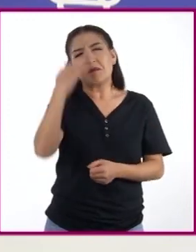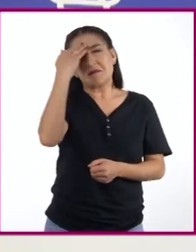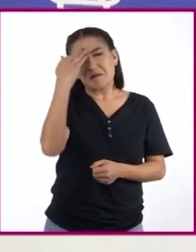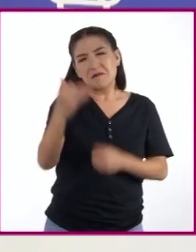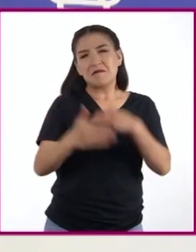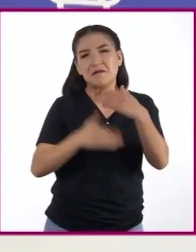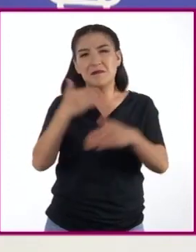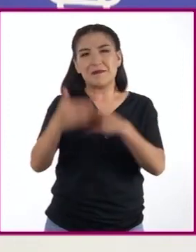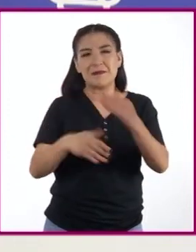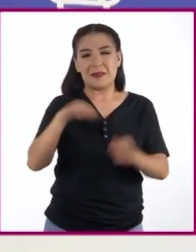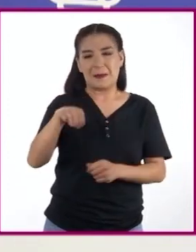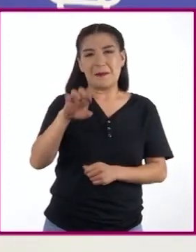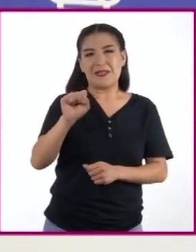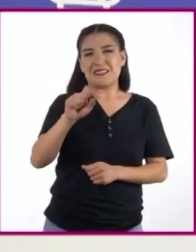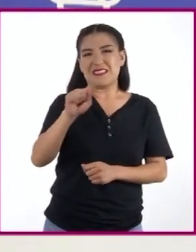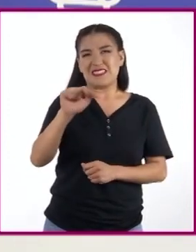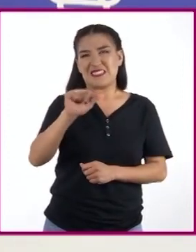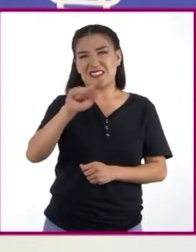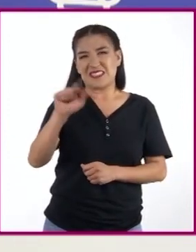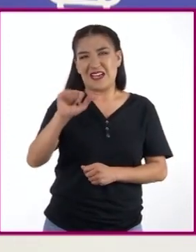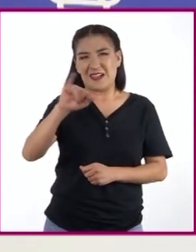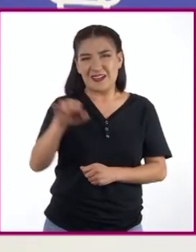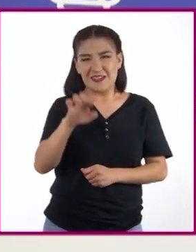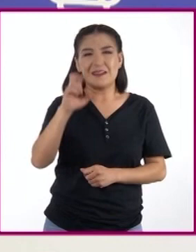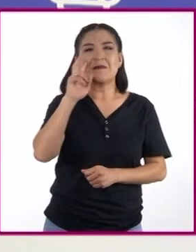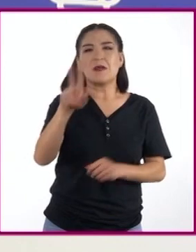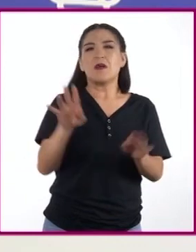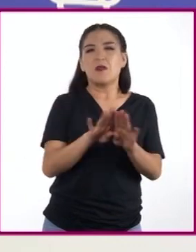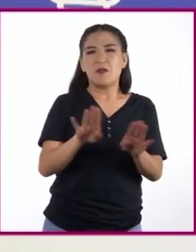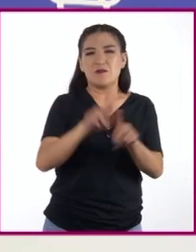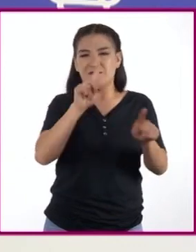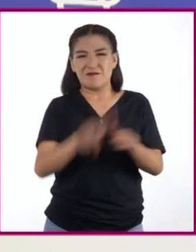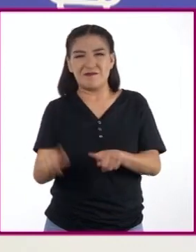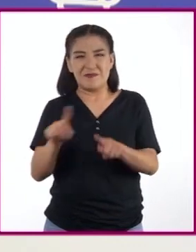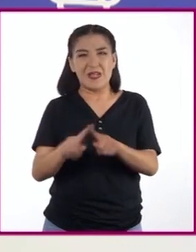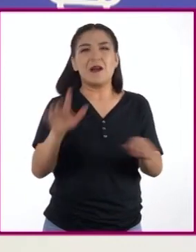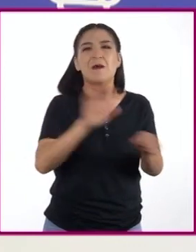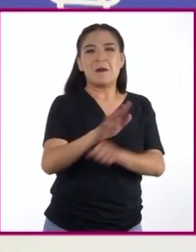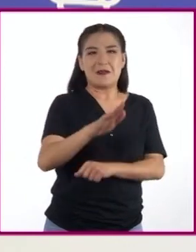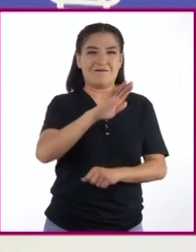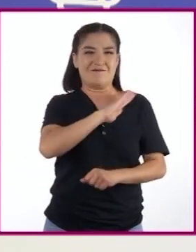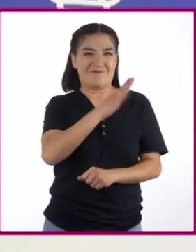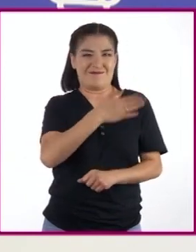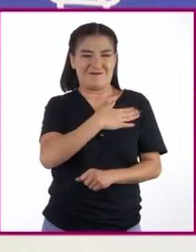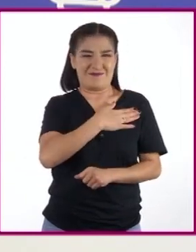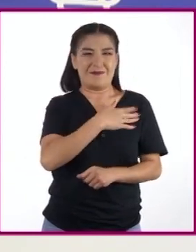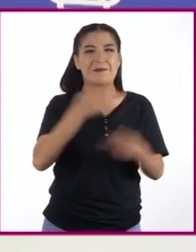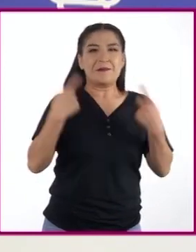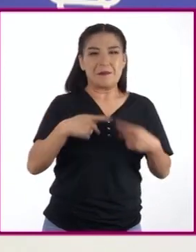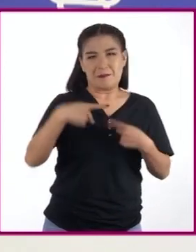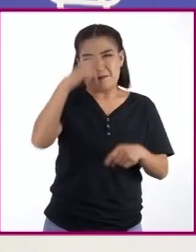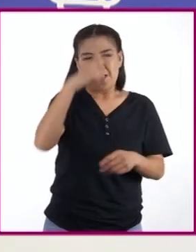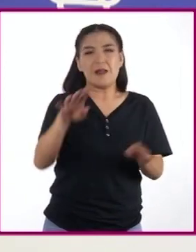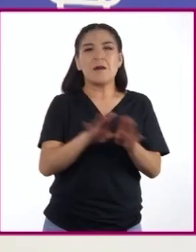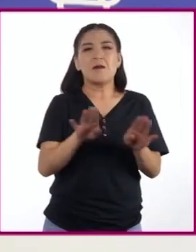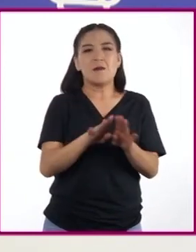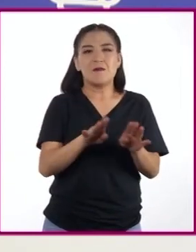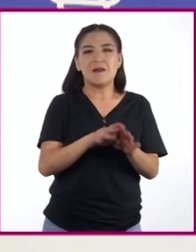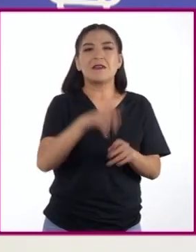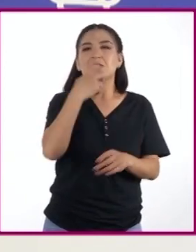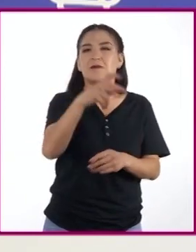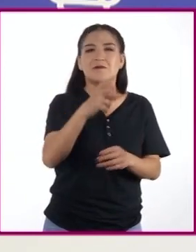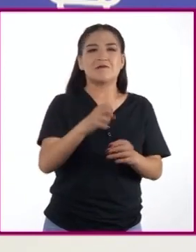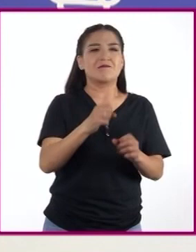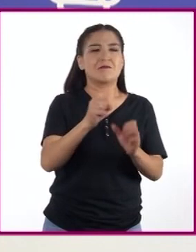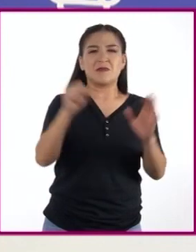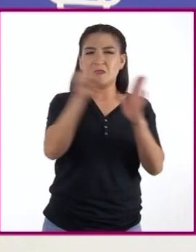el mestizaje étnico, así como las intenciones de los españoles por reforzar un sistema